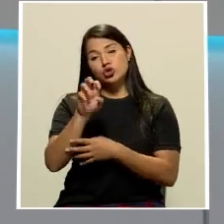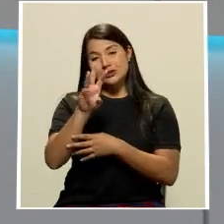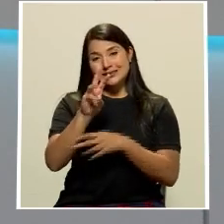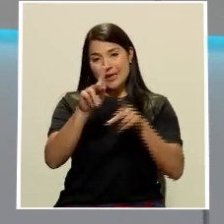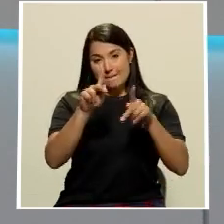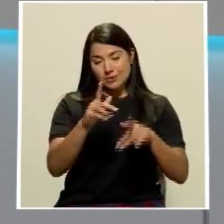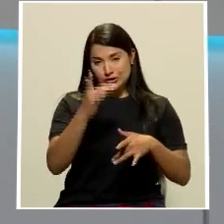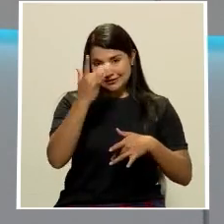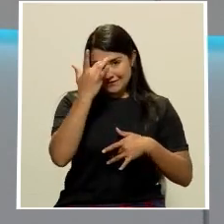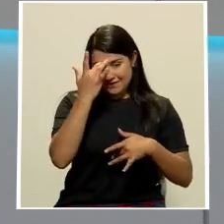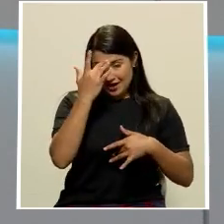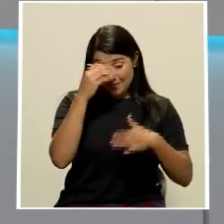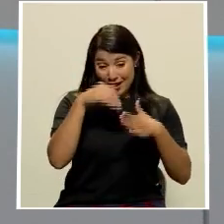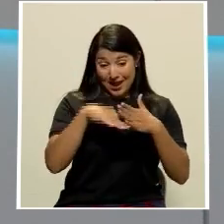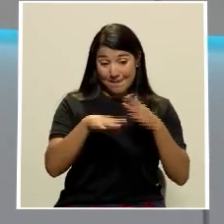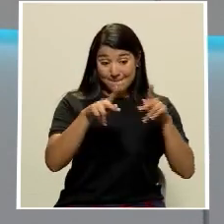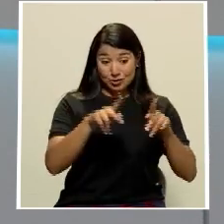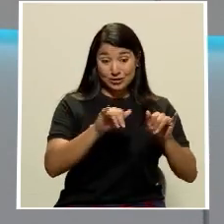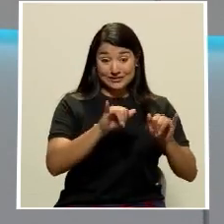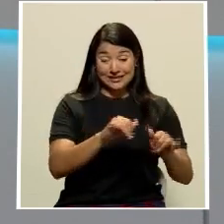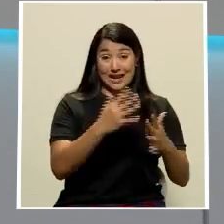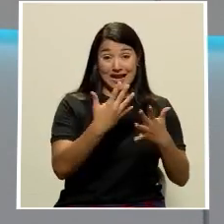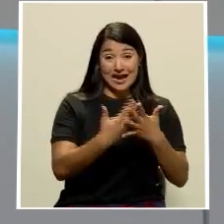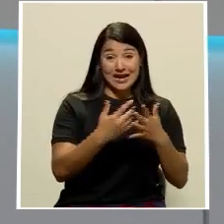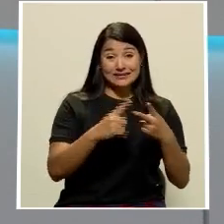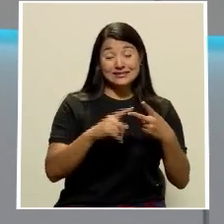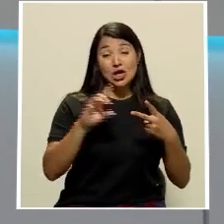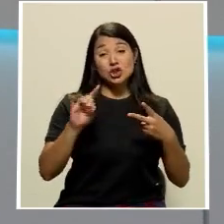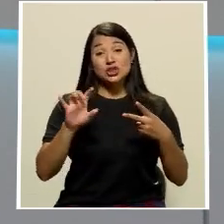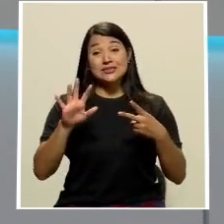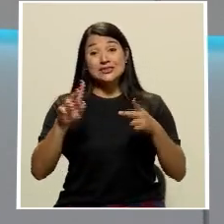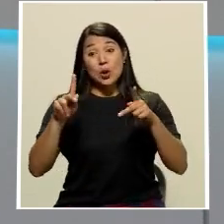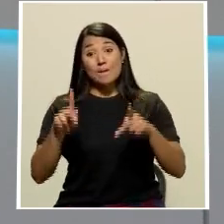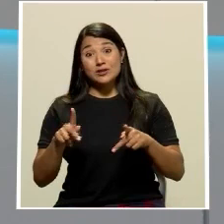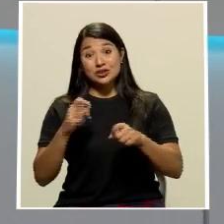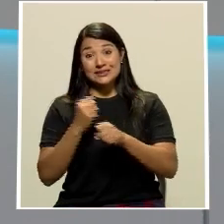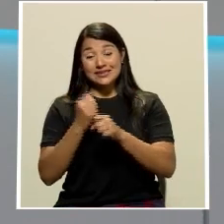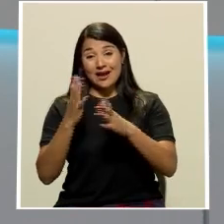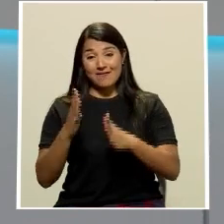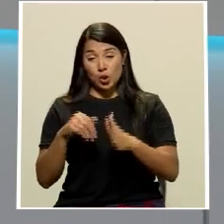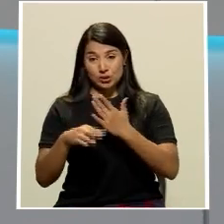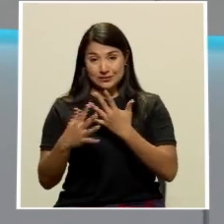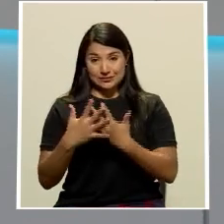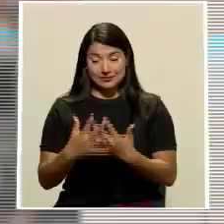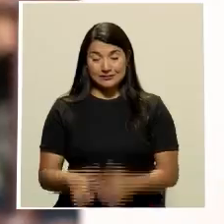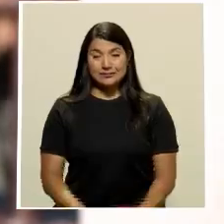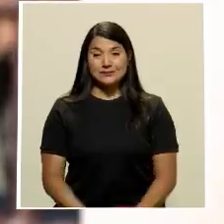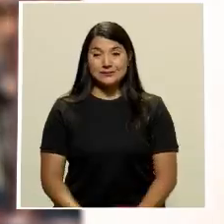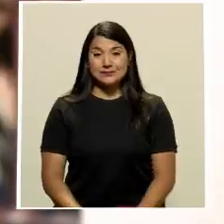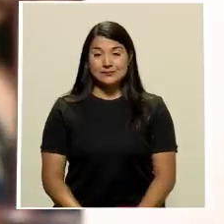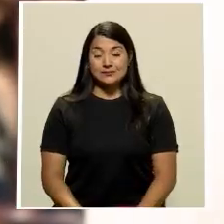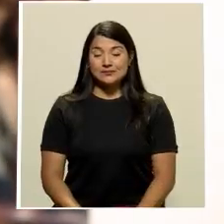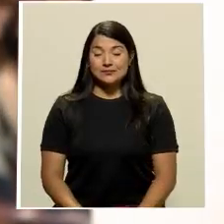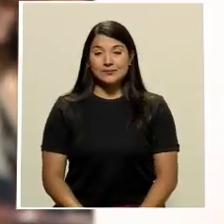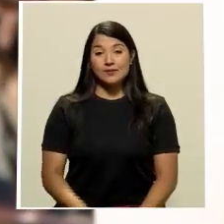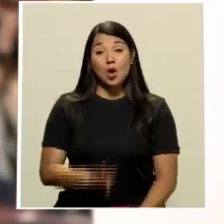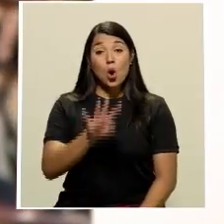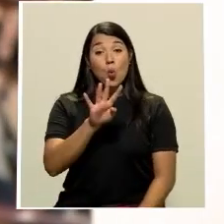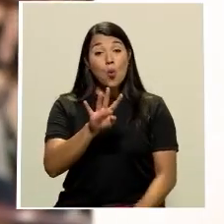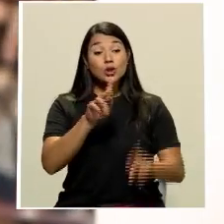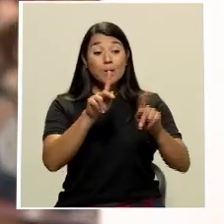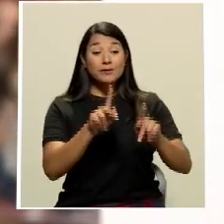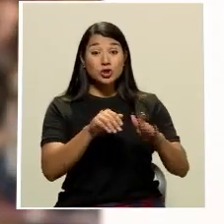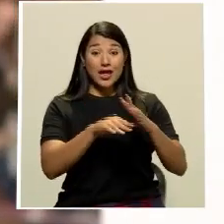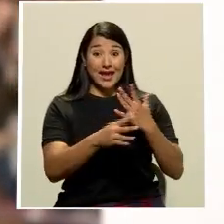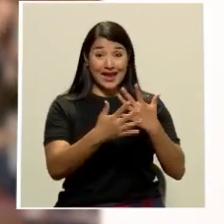casos positivos en privados de libertad y 85 en funcionarios. Son 4 los privados